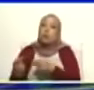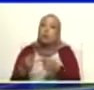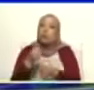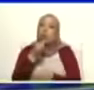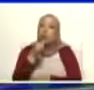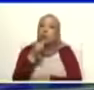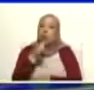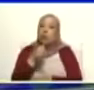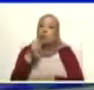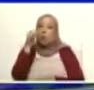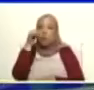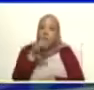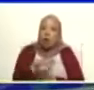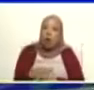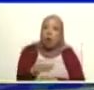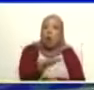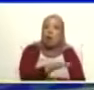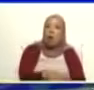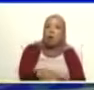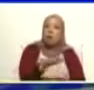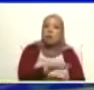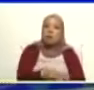a Dios rogando.